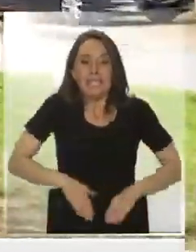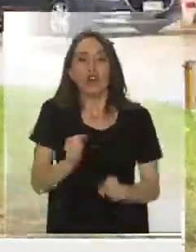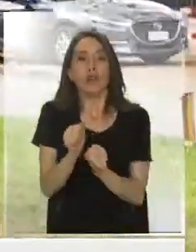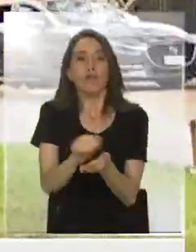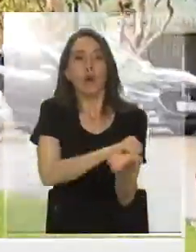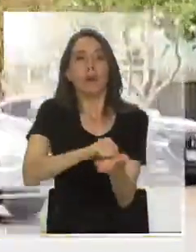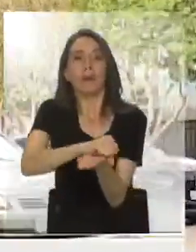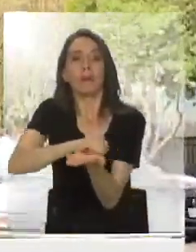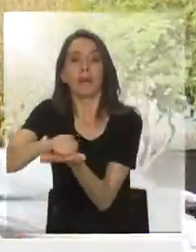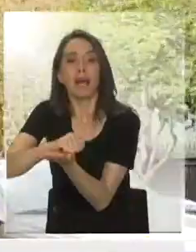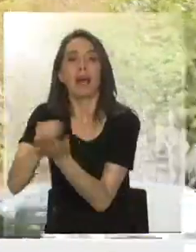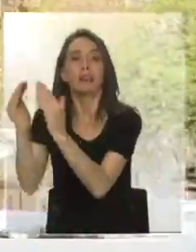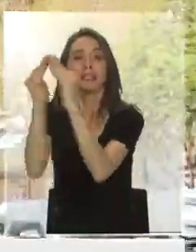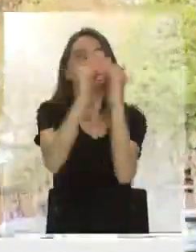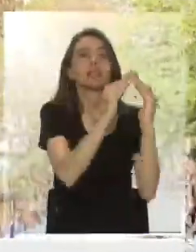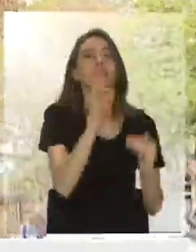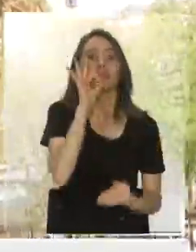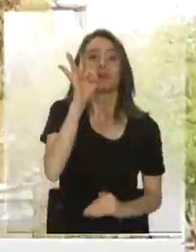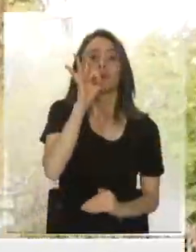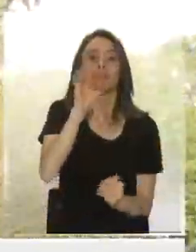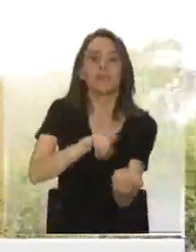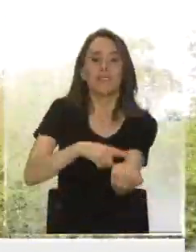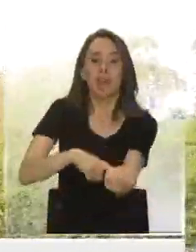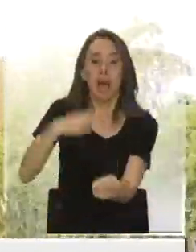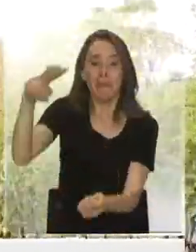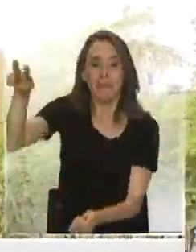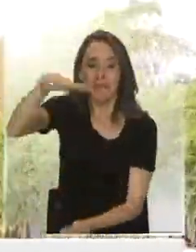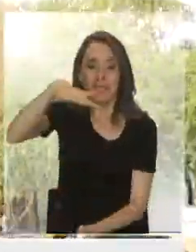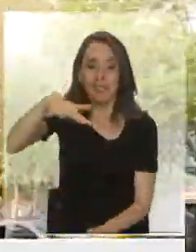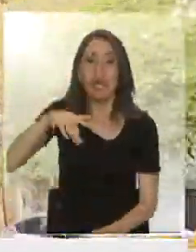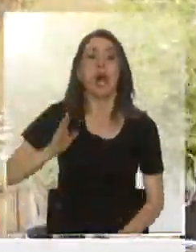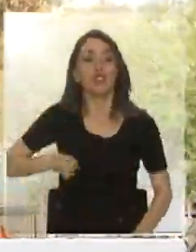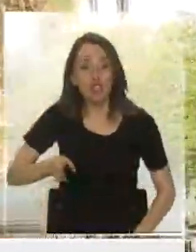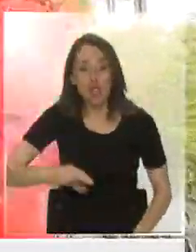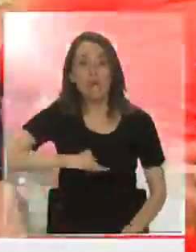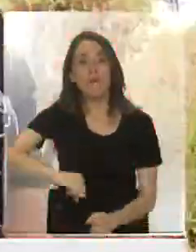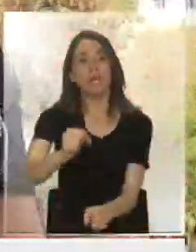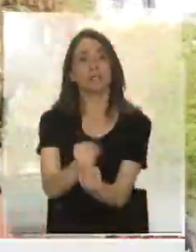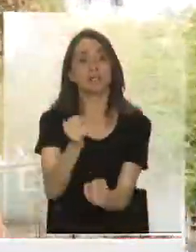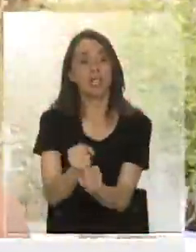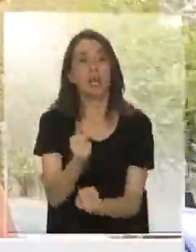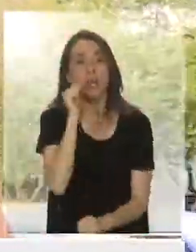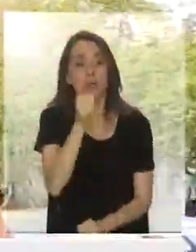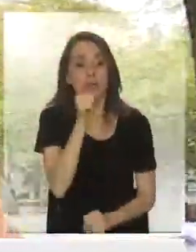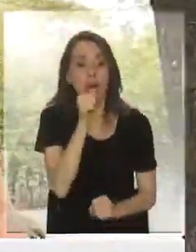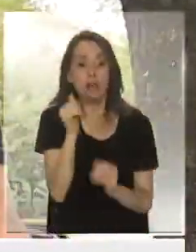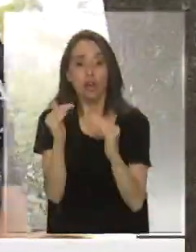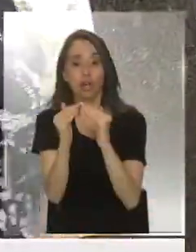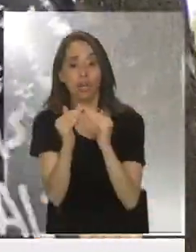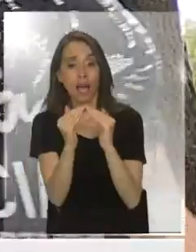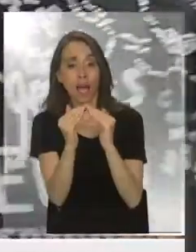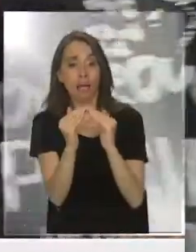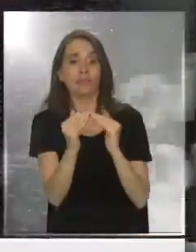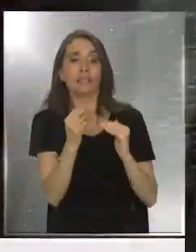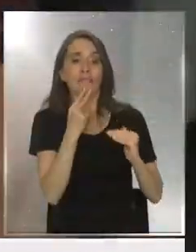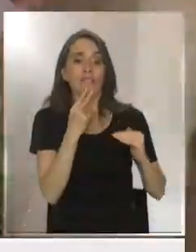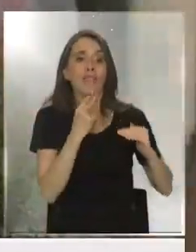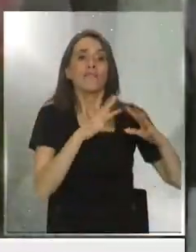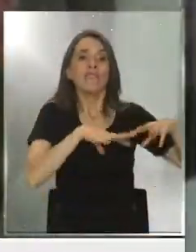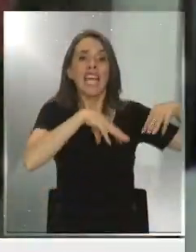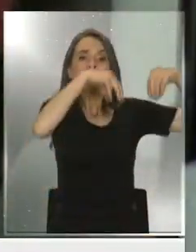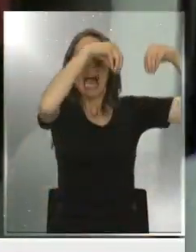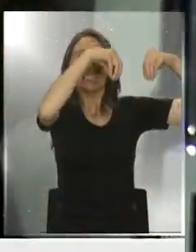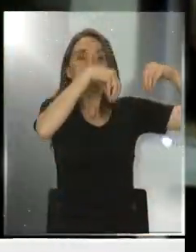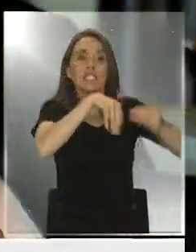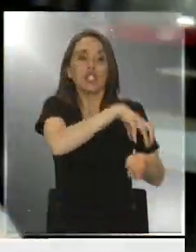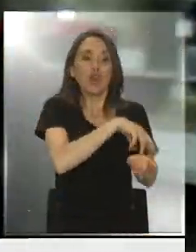varias familias del sector oriente de la capital. Algo que continúa haciendo. A diario se vuelve a su casa en el sector del Castillo, en La